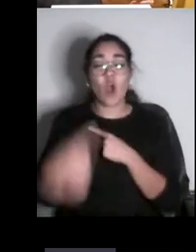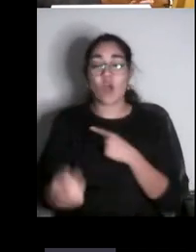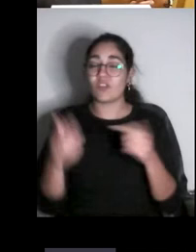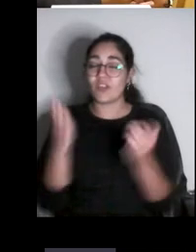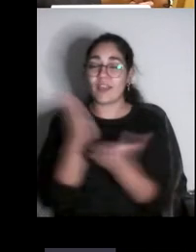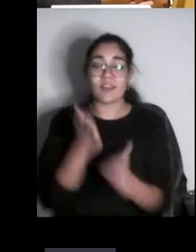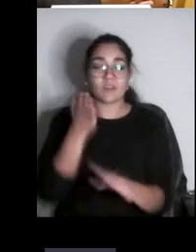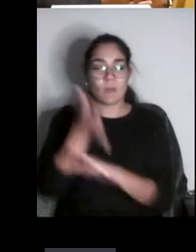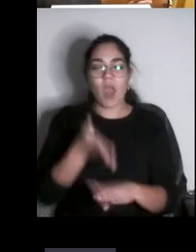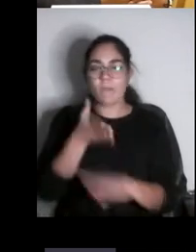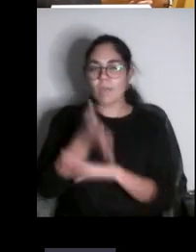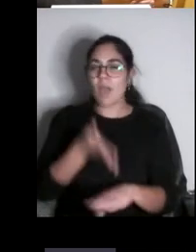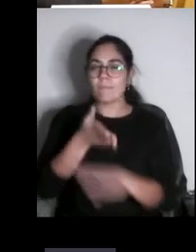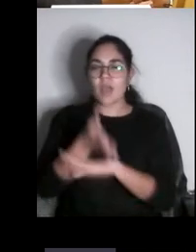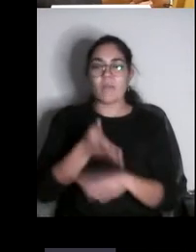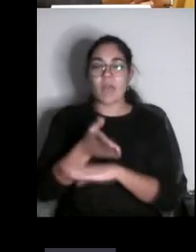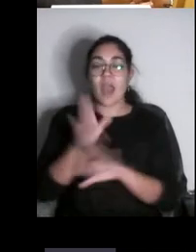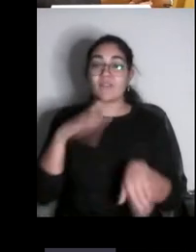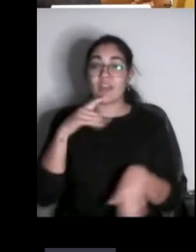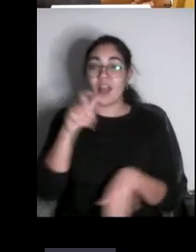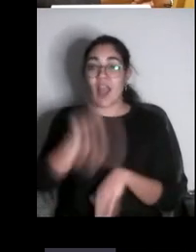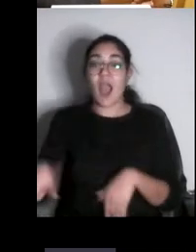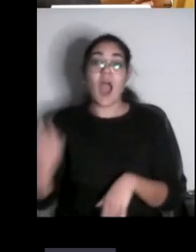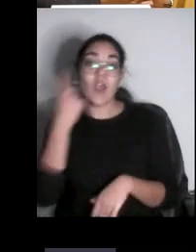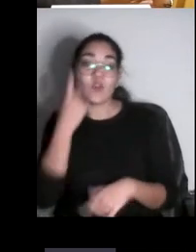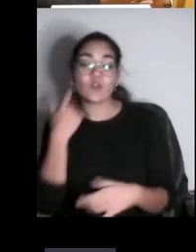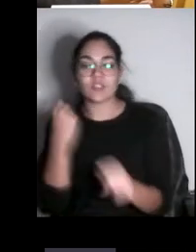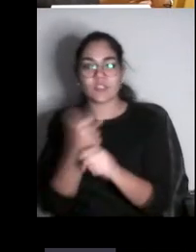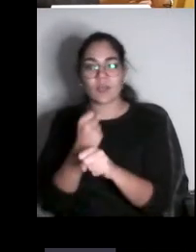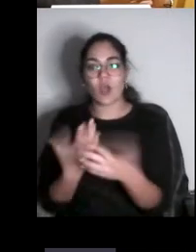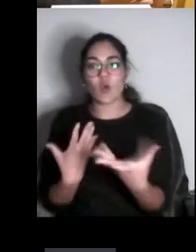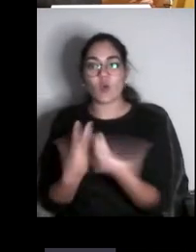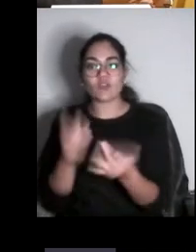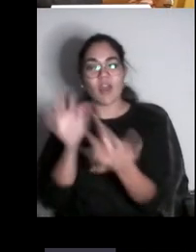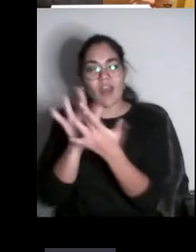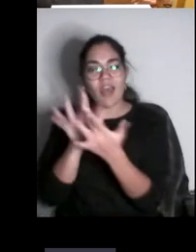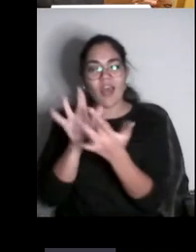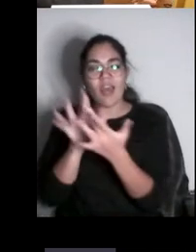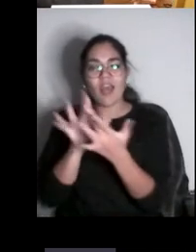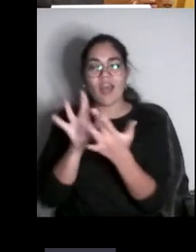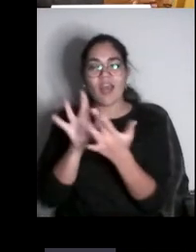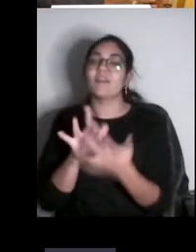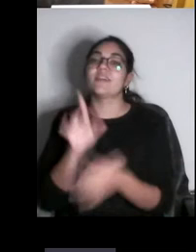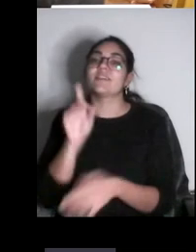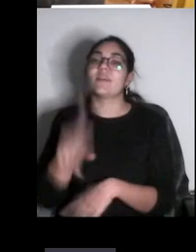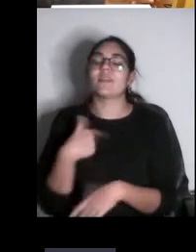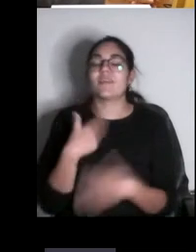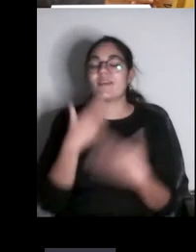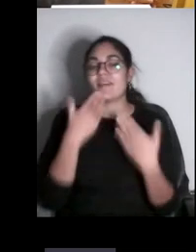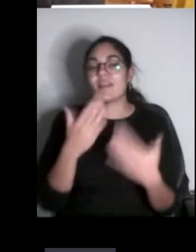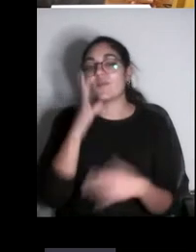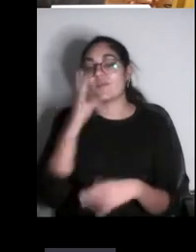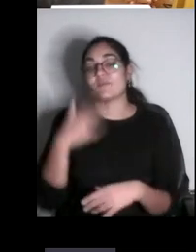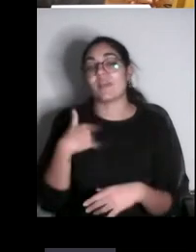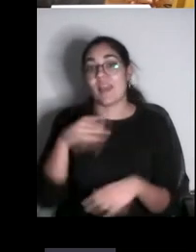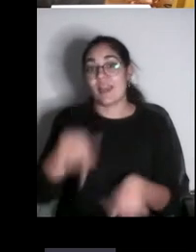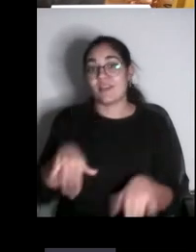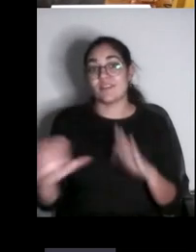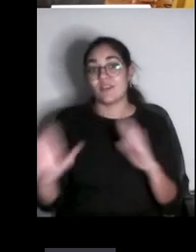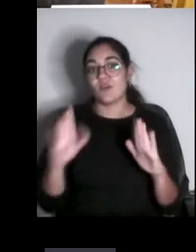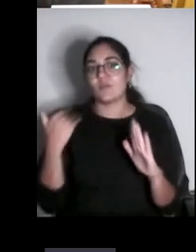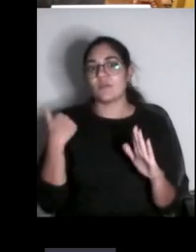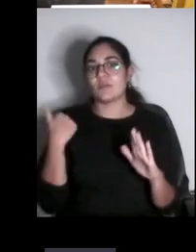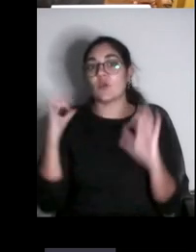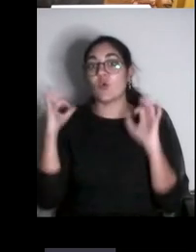estáis trabajando con los alumnos. Y más en este caso que estamos dando reconocimiento en uno de los cursos en donde